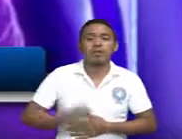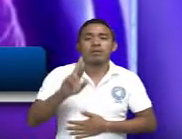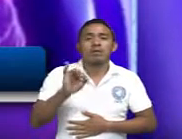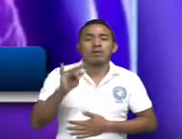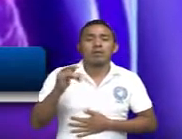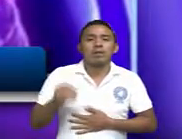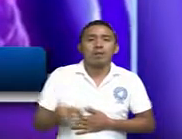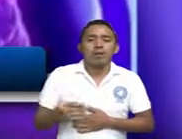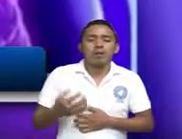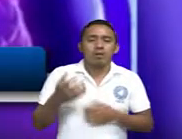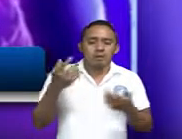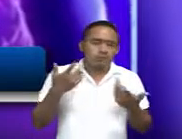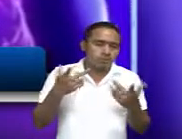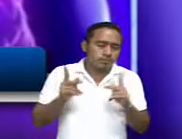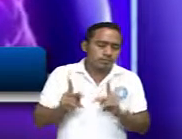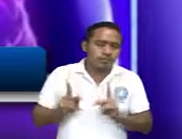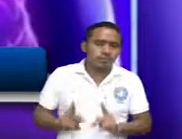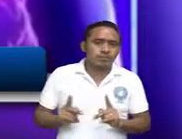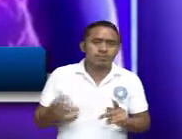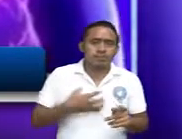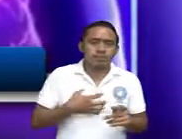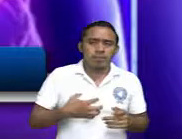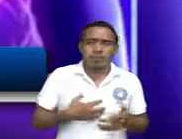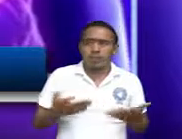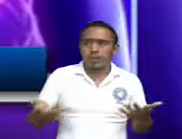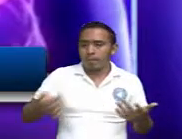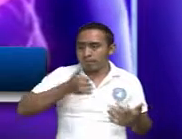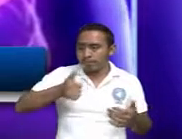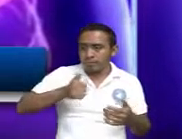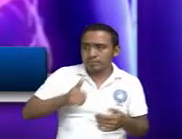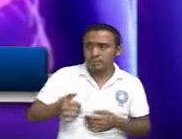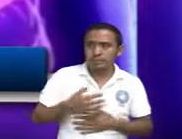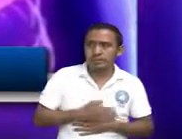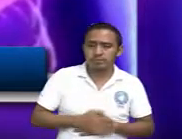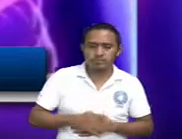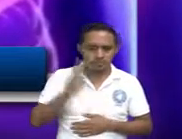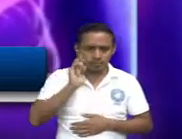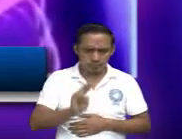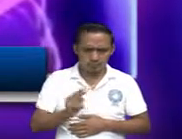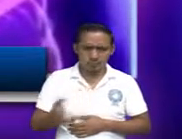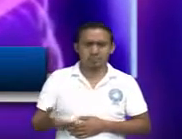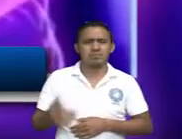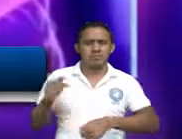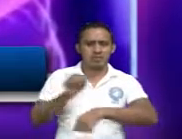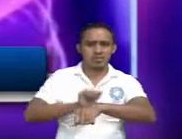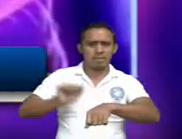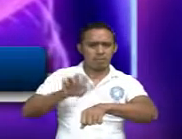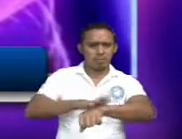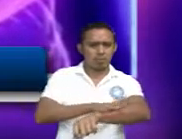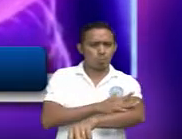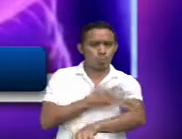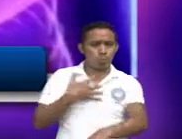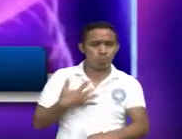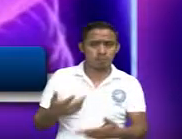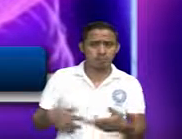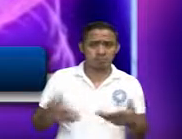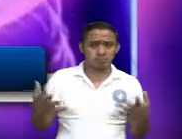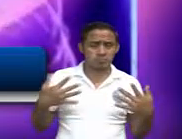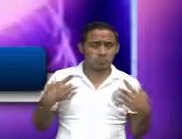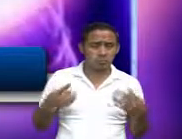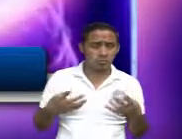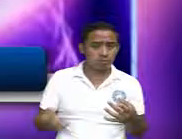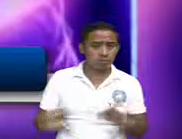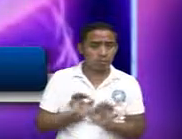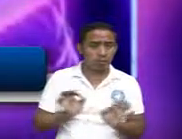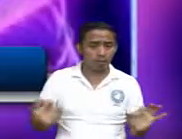tomador o que tal vez no sea tomador, pero ves un paciente que está un poco amarillo, sin causa alguna, y que no tiene dolor, no